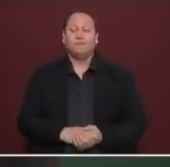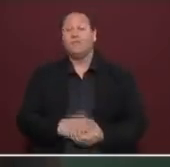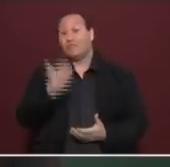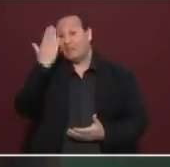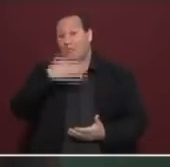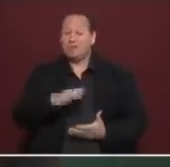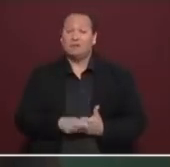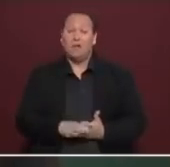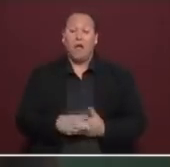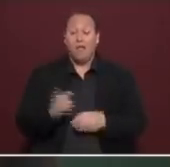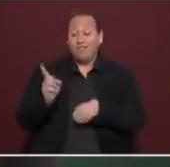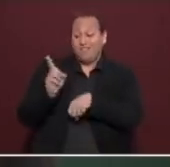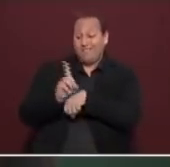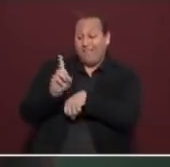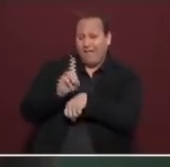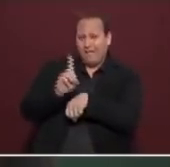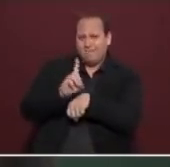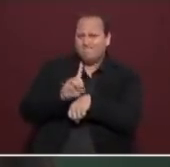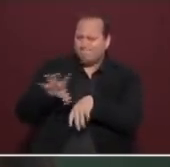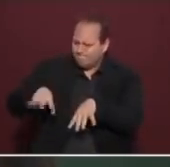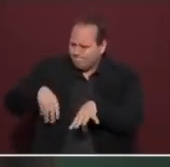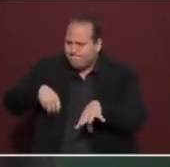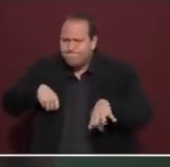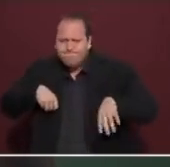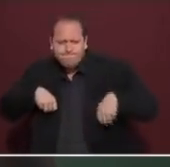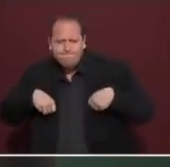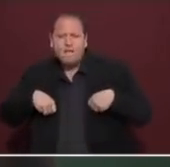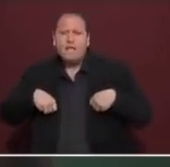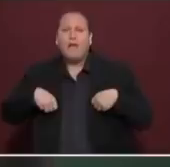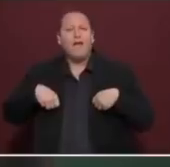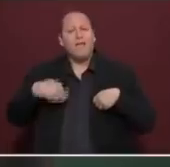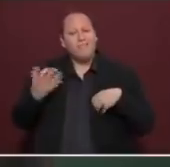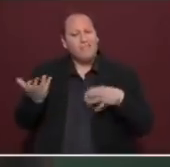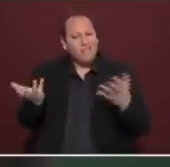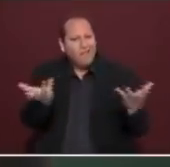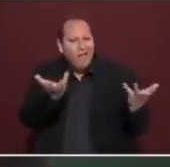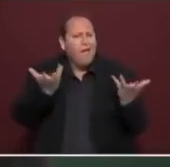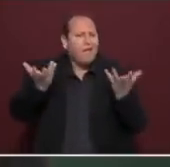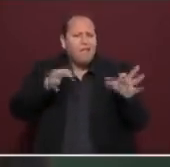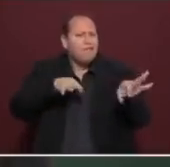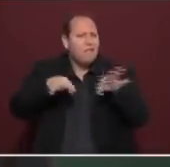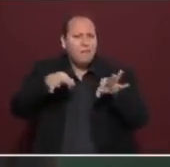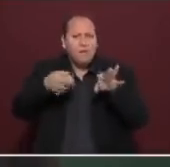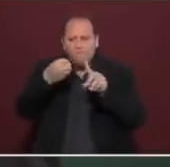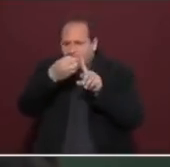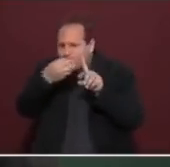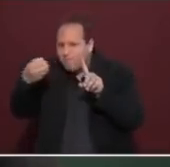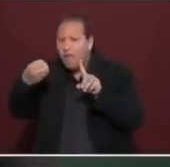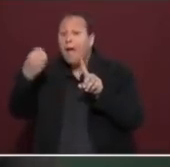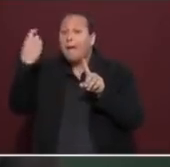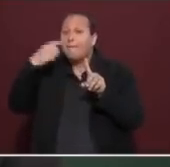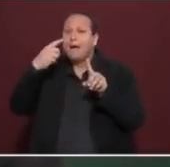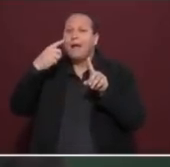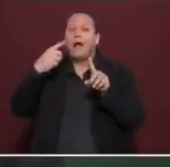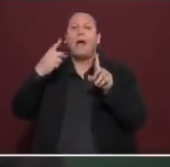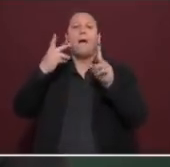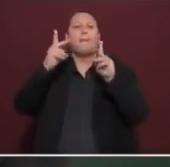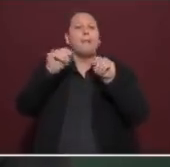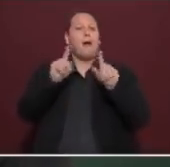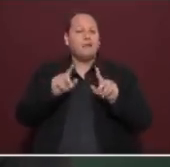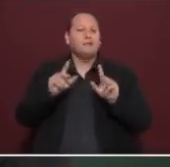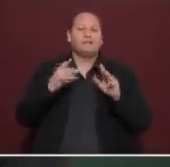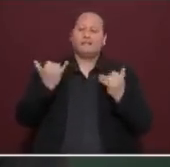trabajando todos los días de manera coordinada para garantizar la paz y la tranquilidad